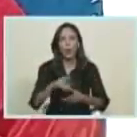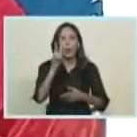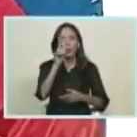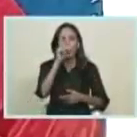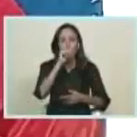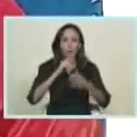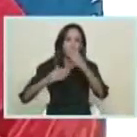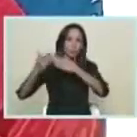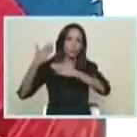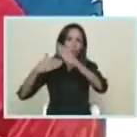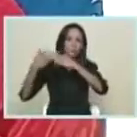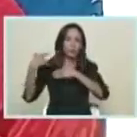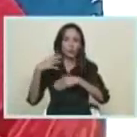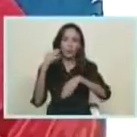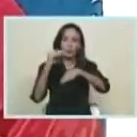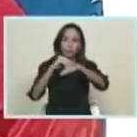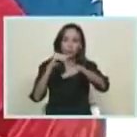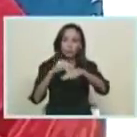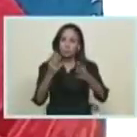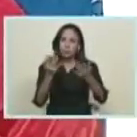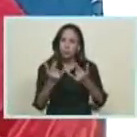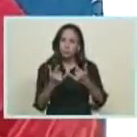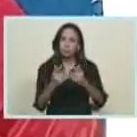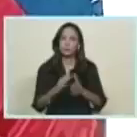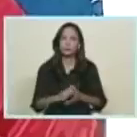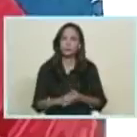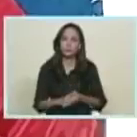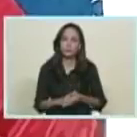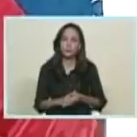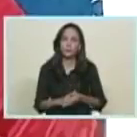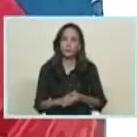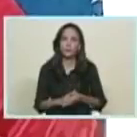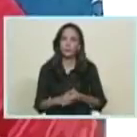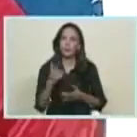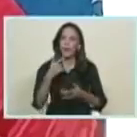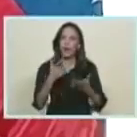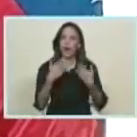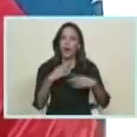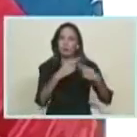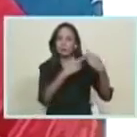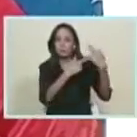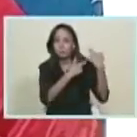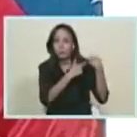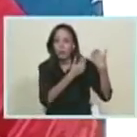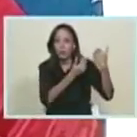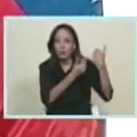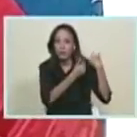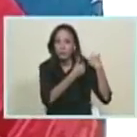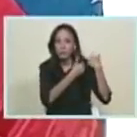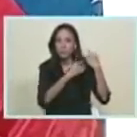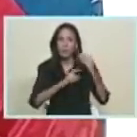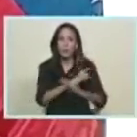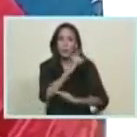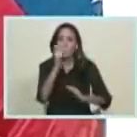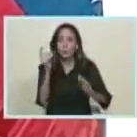años que tomara la responsabilidad,